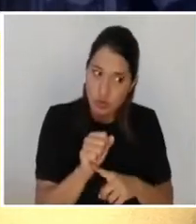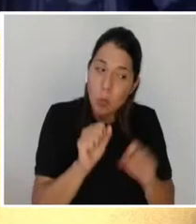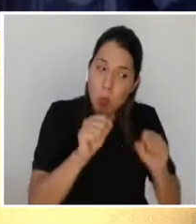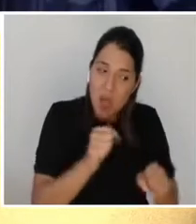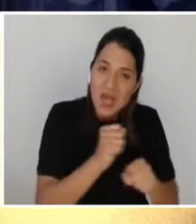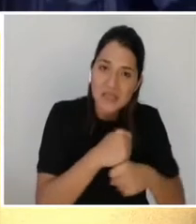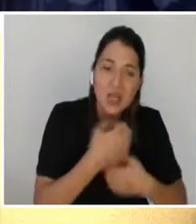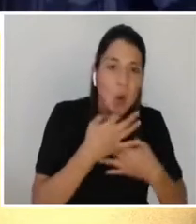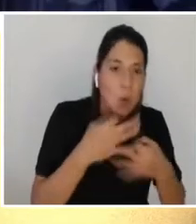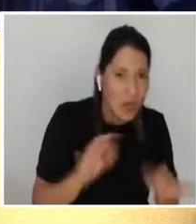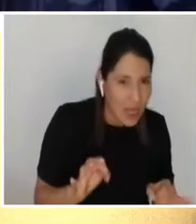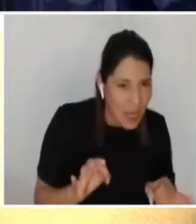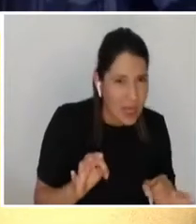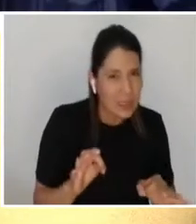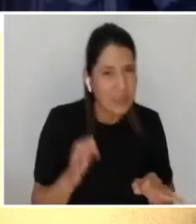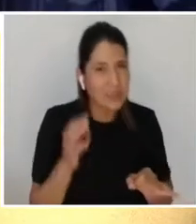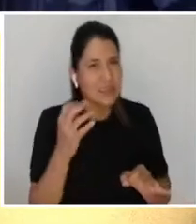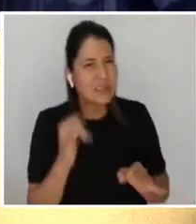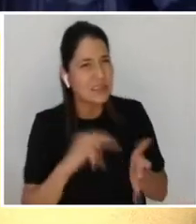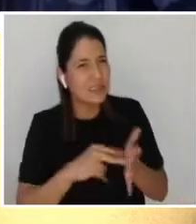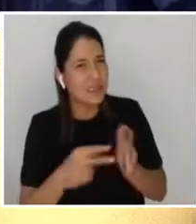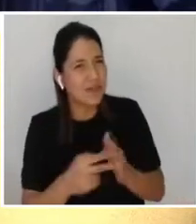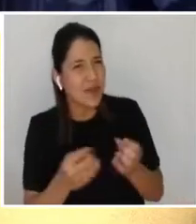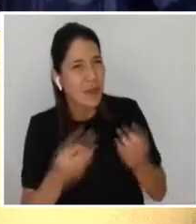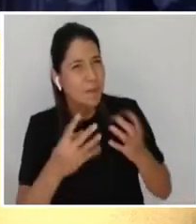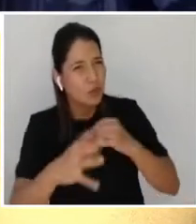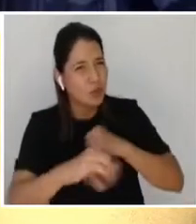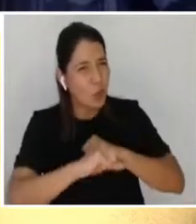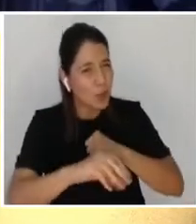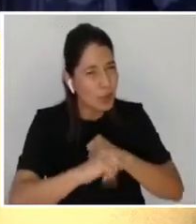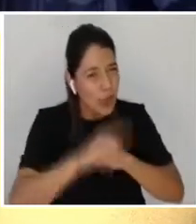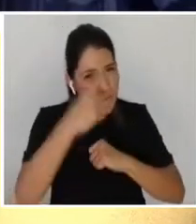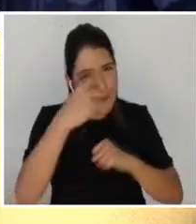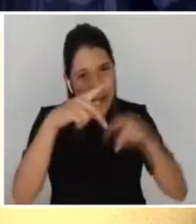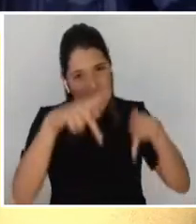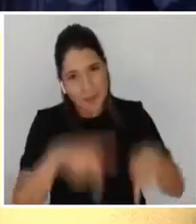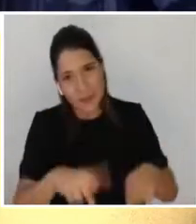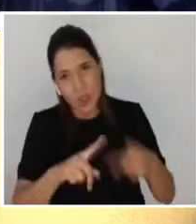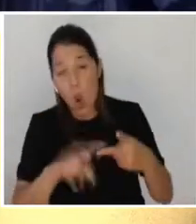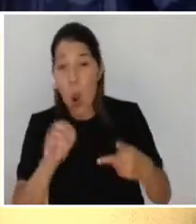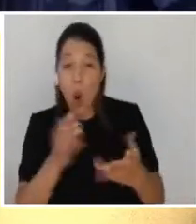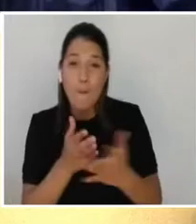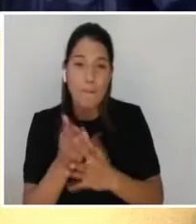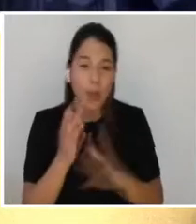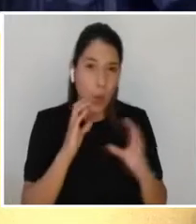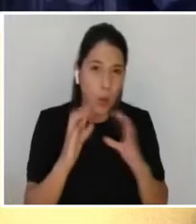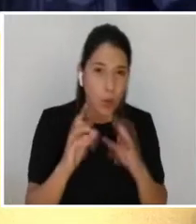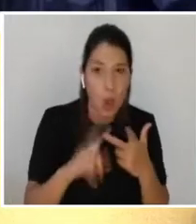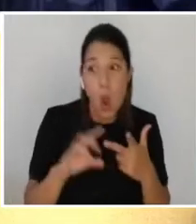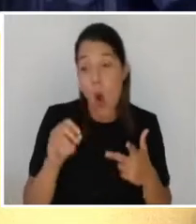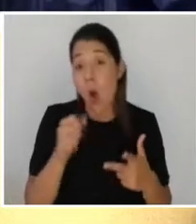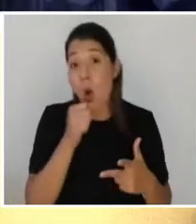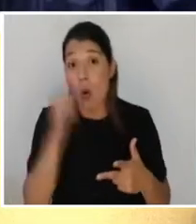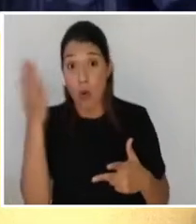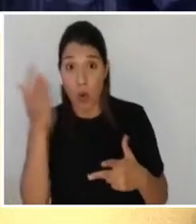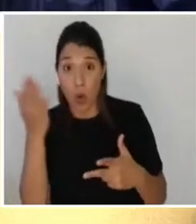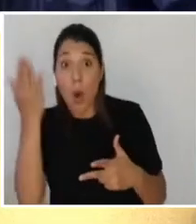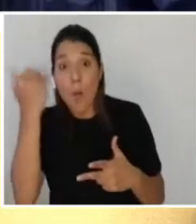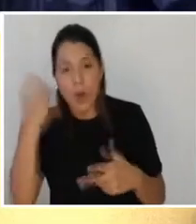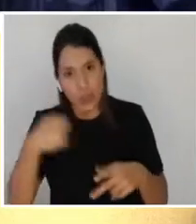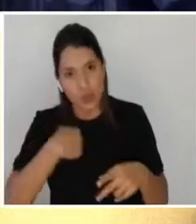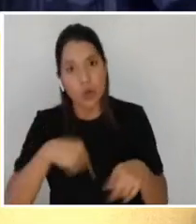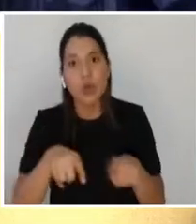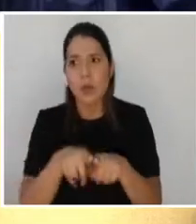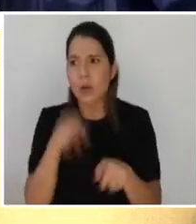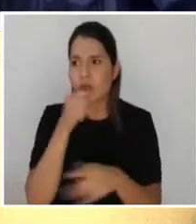implica mucha publicidad, dependiendo para la persona, o medios de comunicación, o conferencias, porque también soy conferencista nacional e